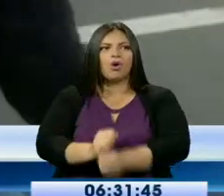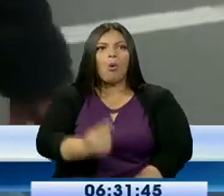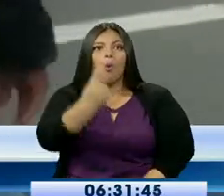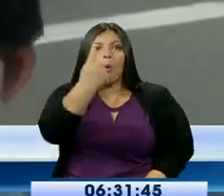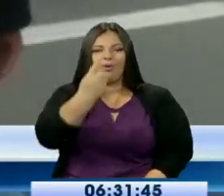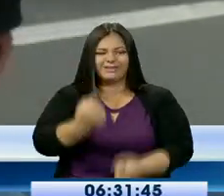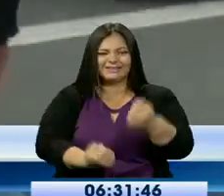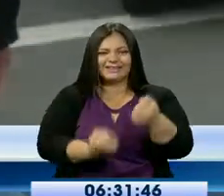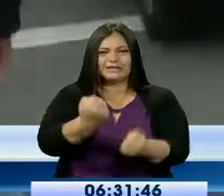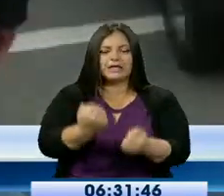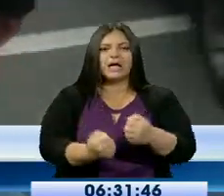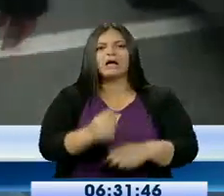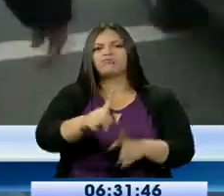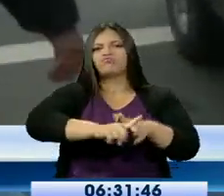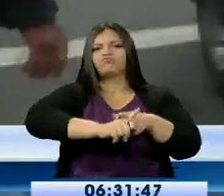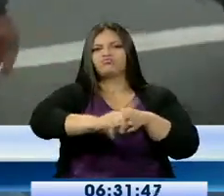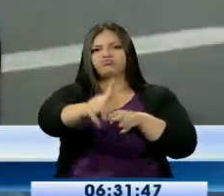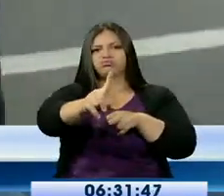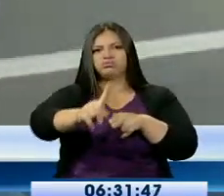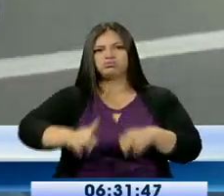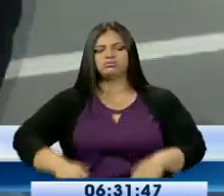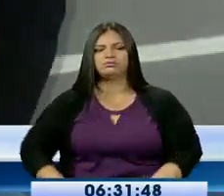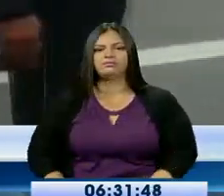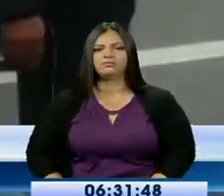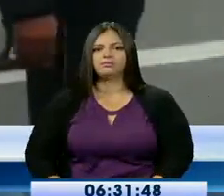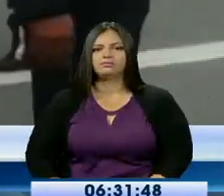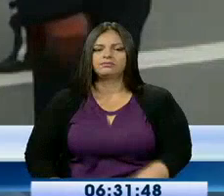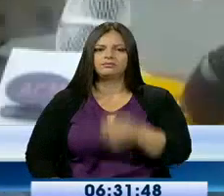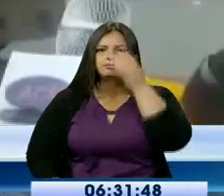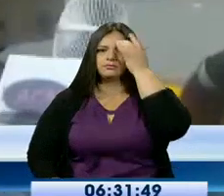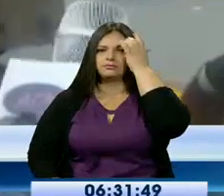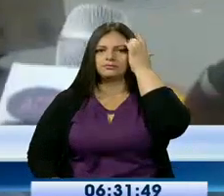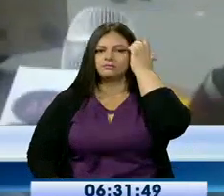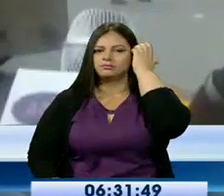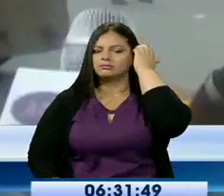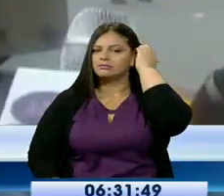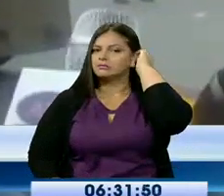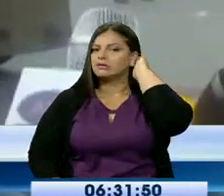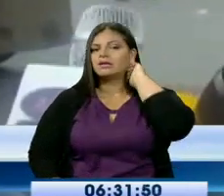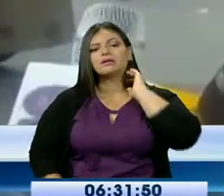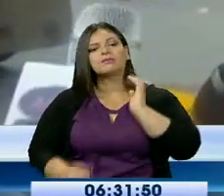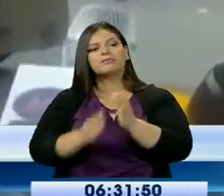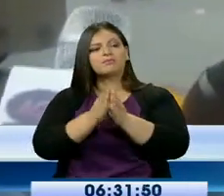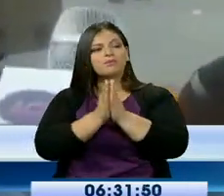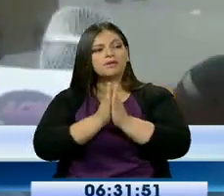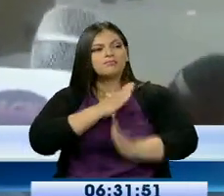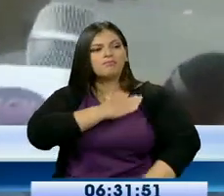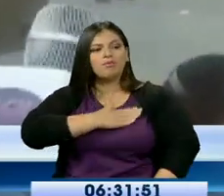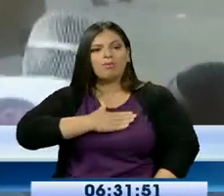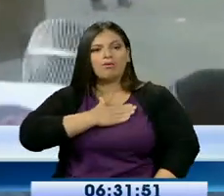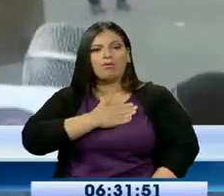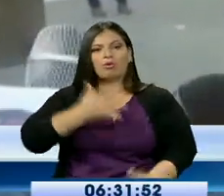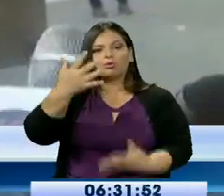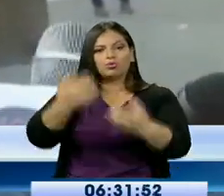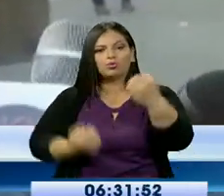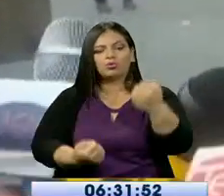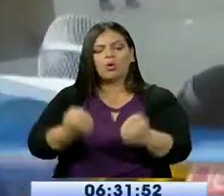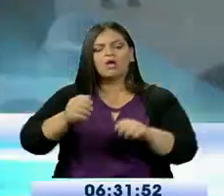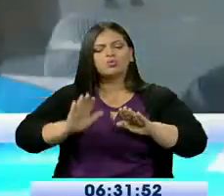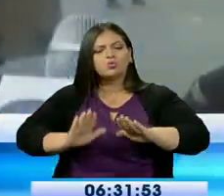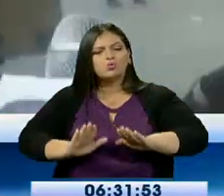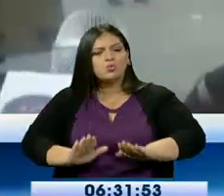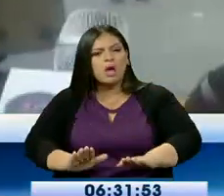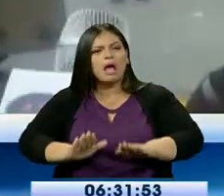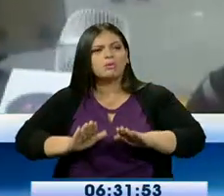ciudadanos a conducir con responsabilidad. Tener la responsabilidad de la conducción y el tipo de vías en estas horas pico donde